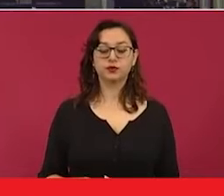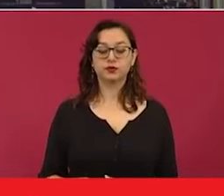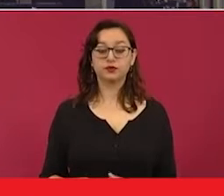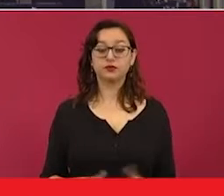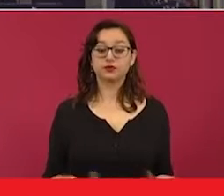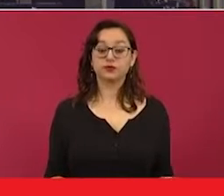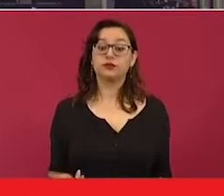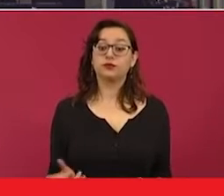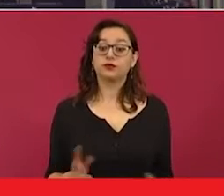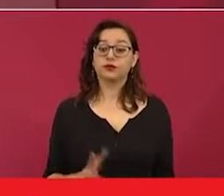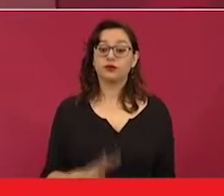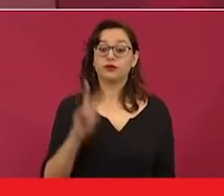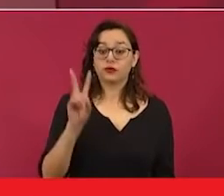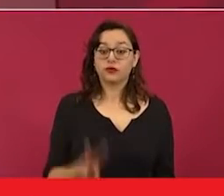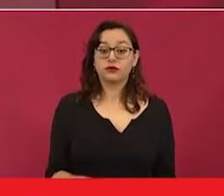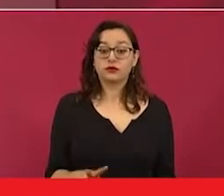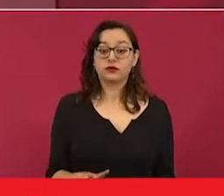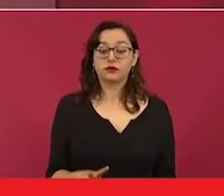están muy